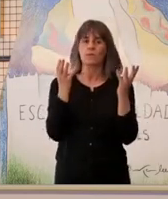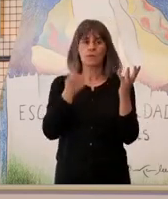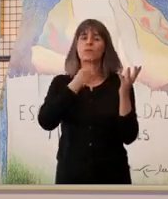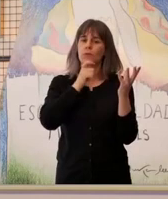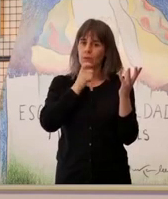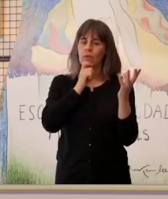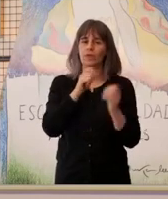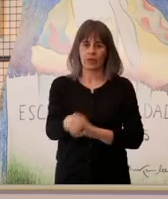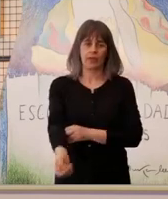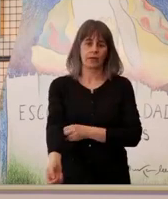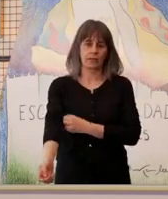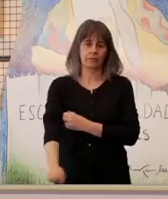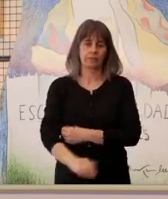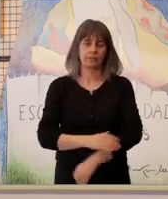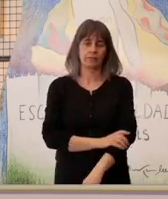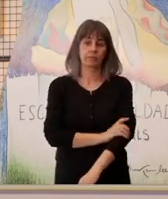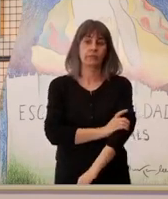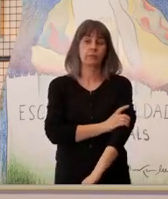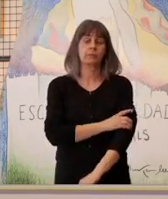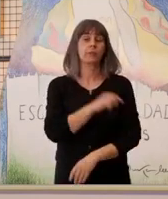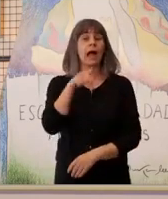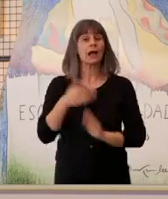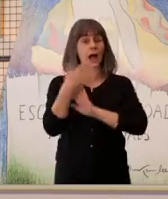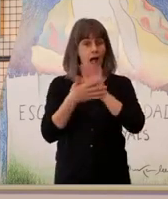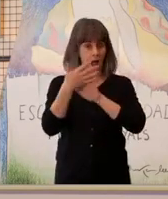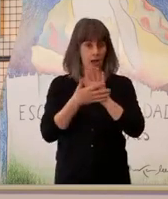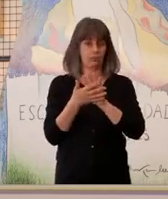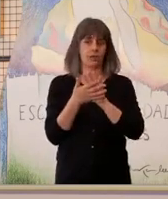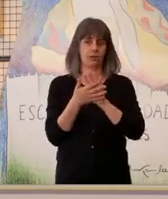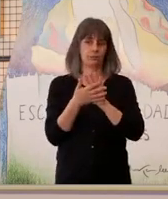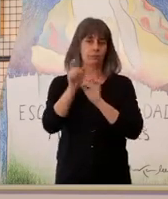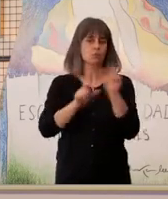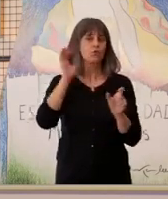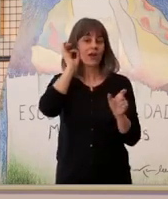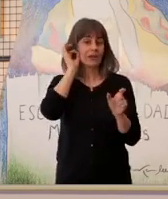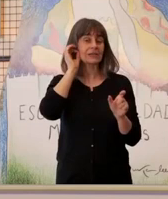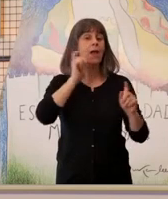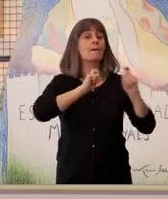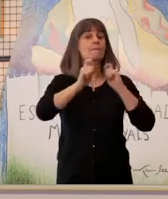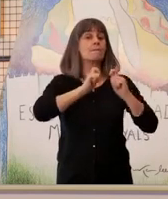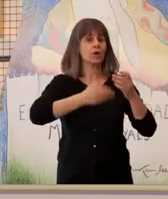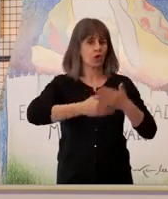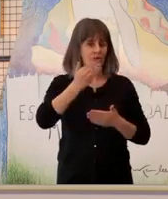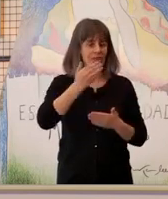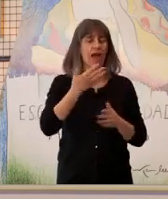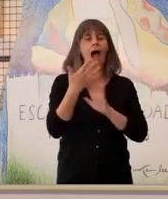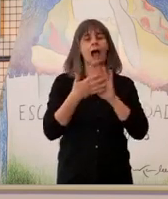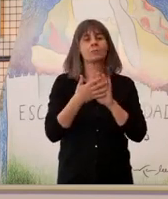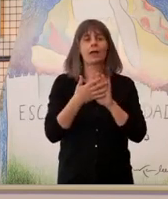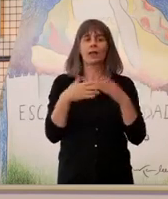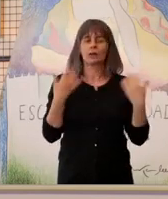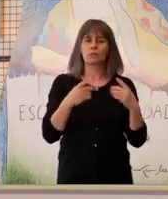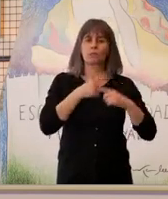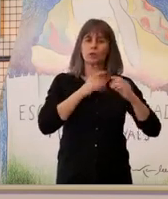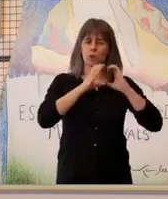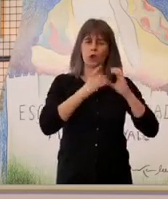entonces habéis hablado las periodistas de la dificultad de controlar a los medios y